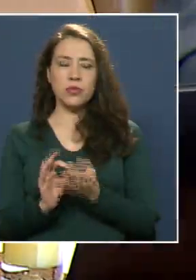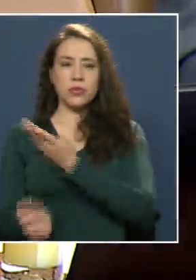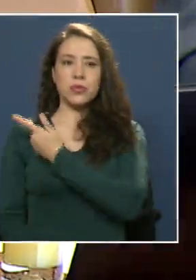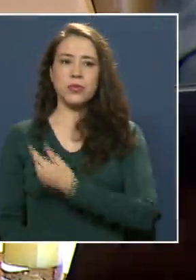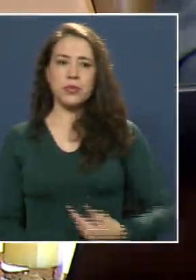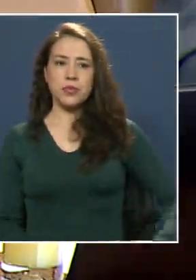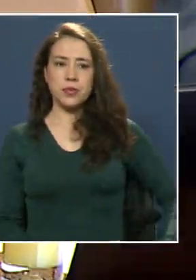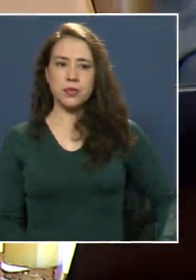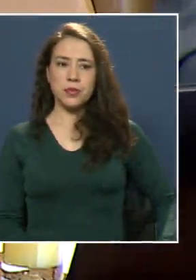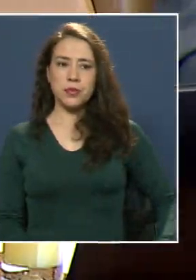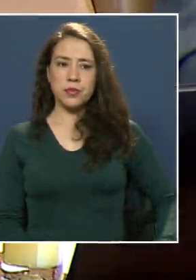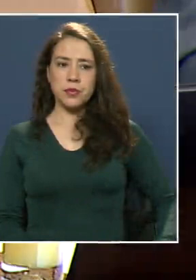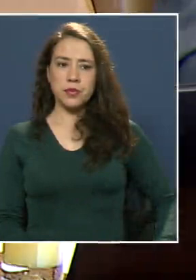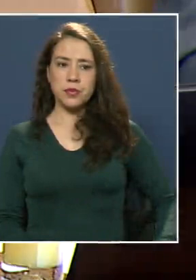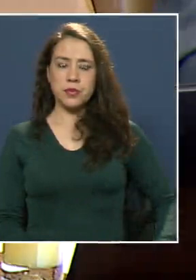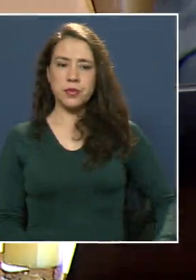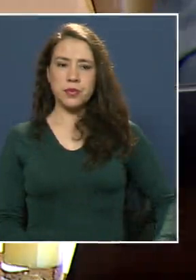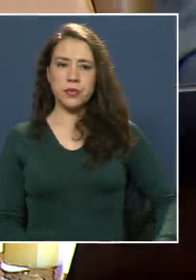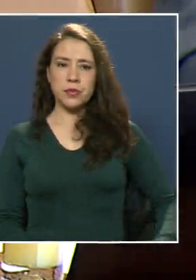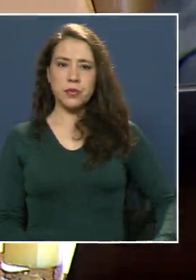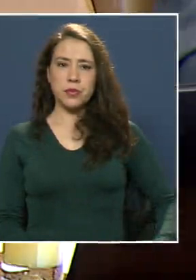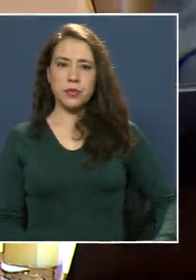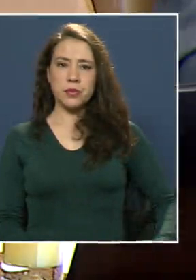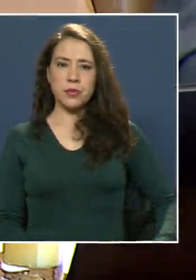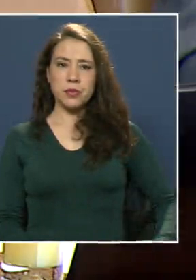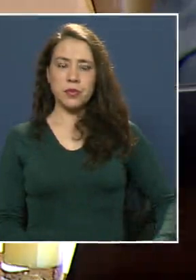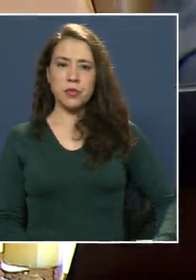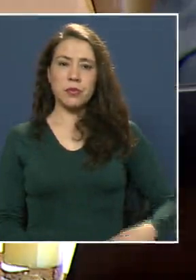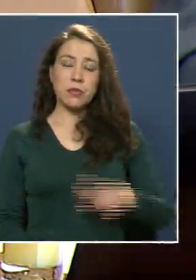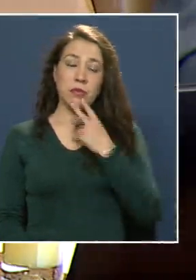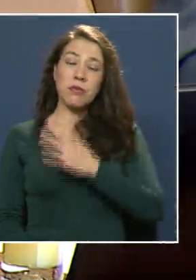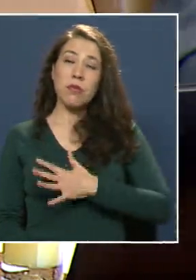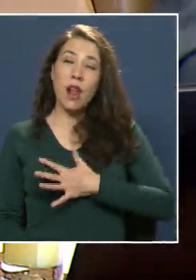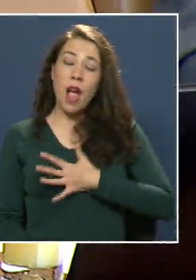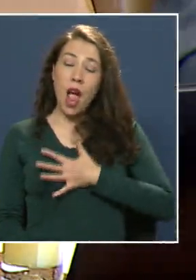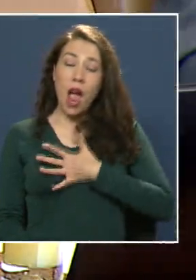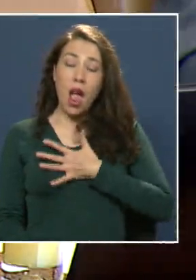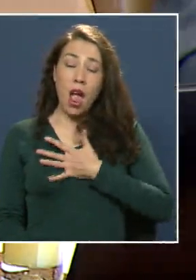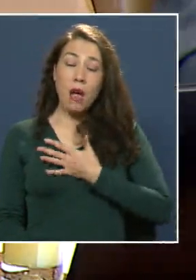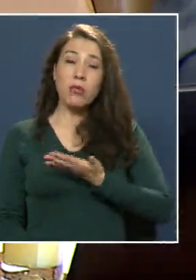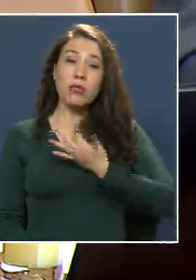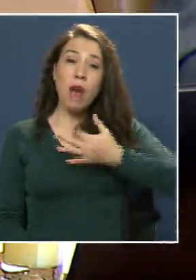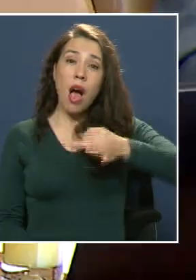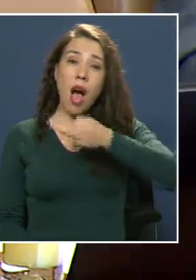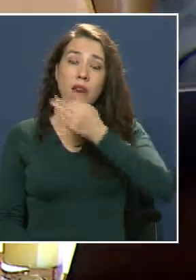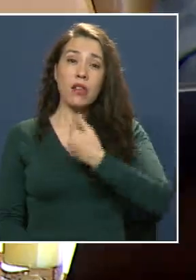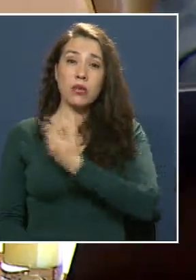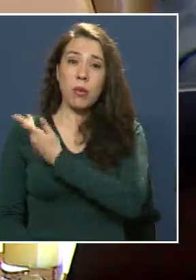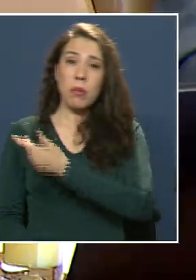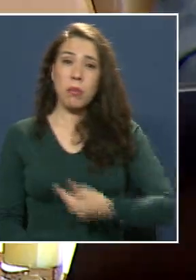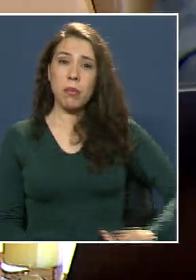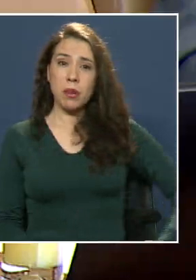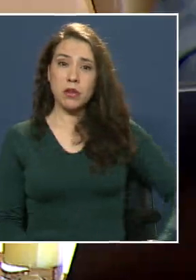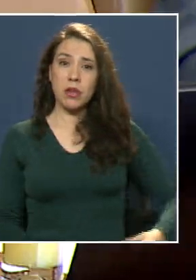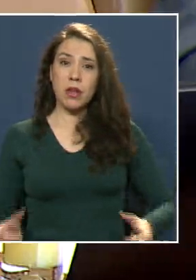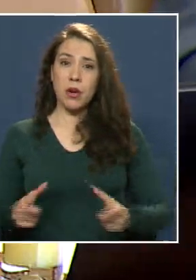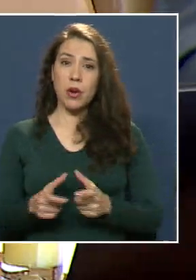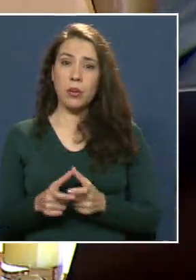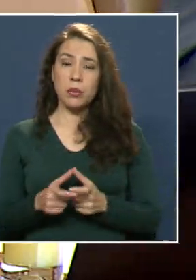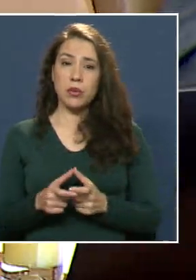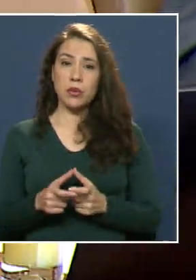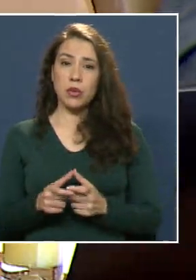Presidenta. La verdad es que es muy emocionante intervenir como presidente de la Comisión